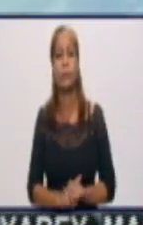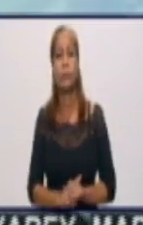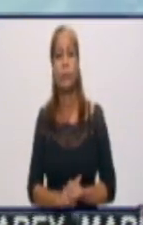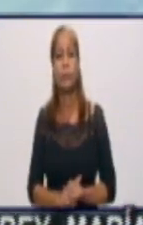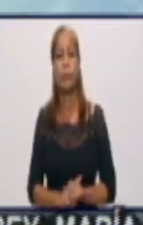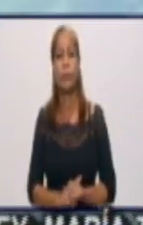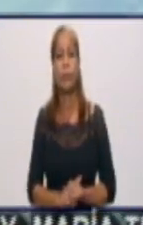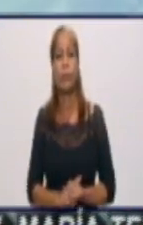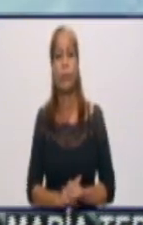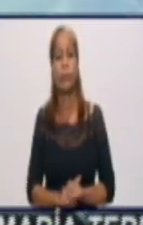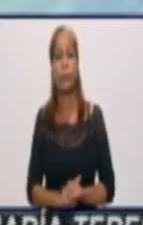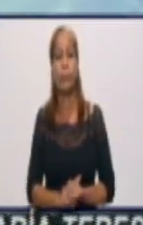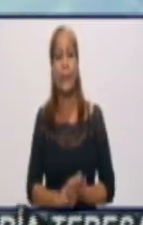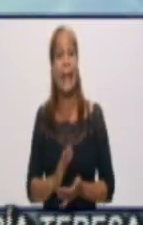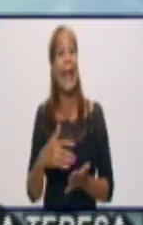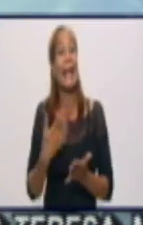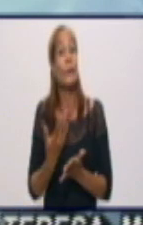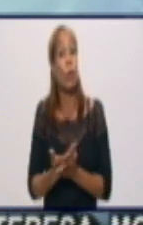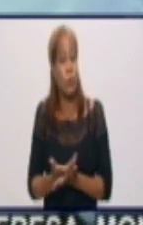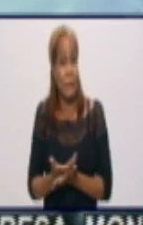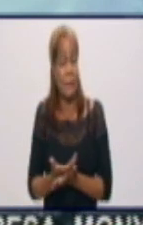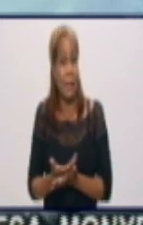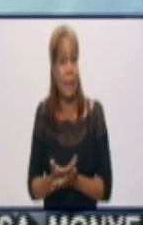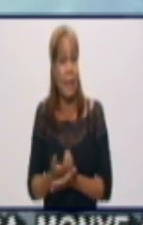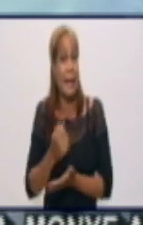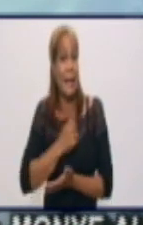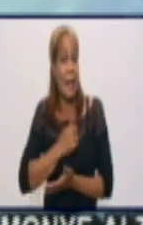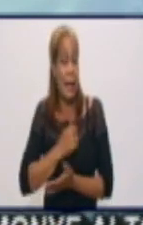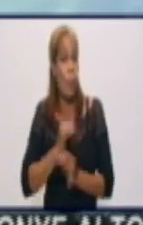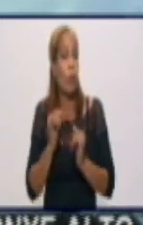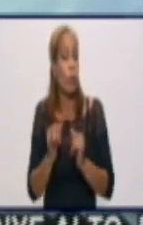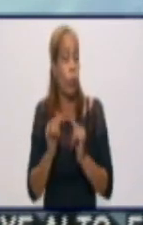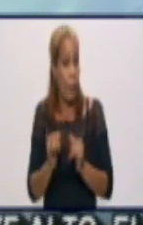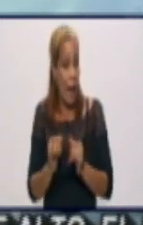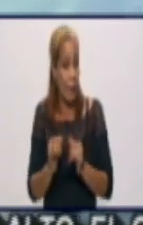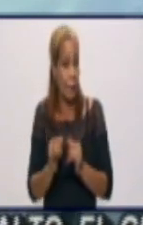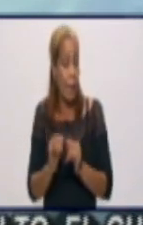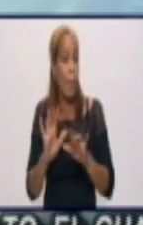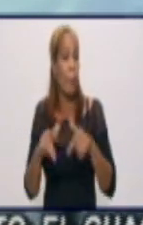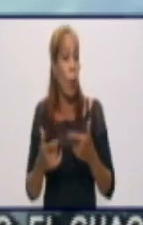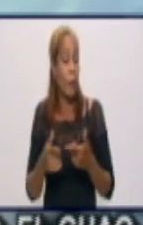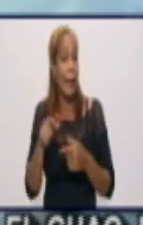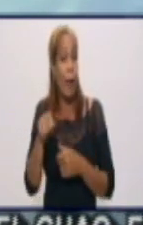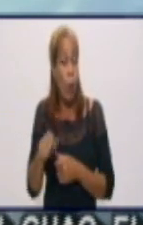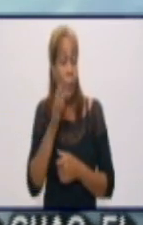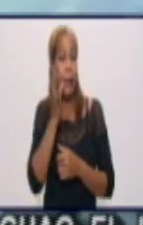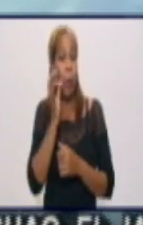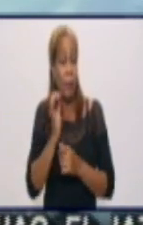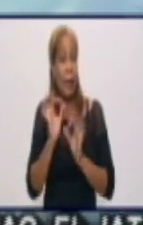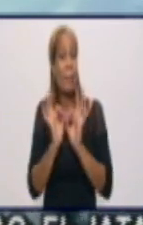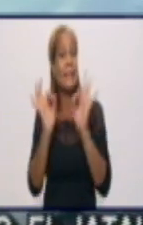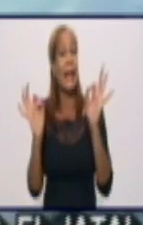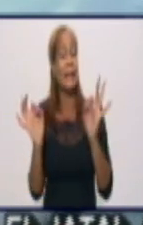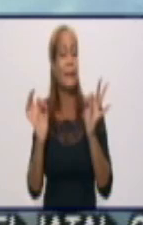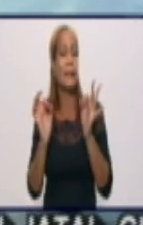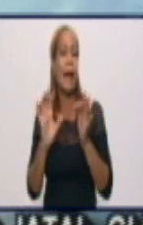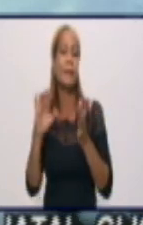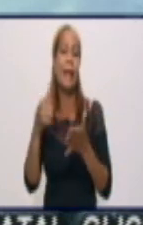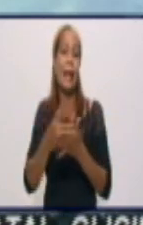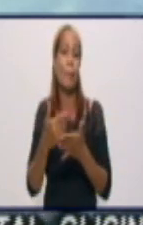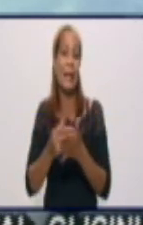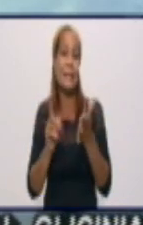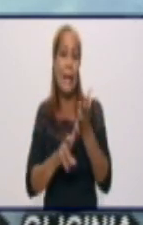afectaron como promedio porque en alguien pueden malinterpretar la frase pero mi circuito estuvo